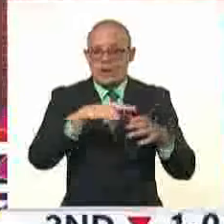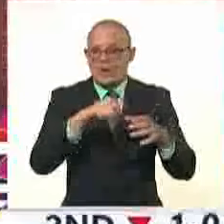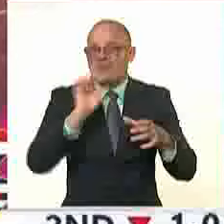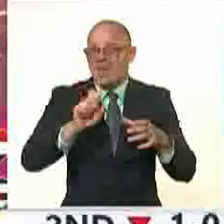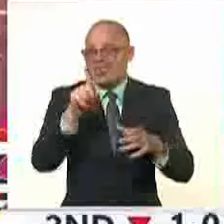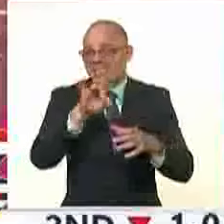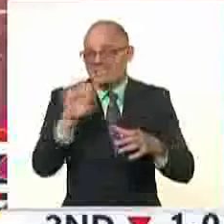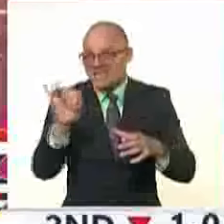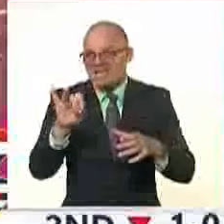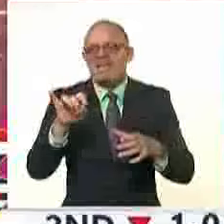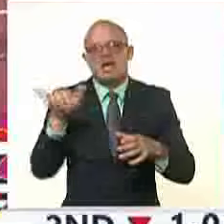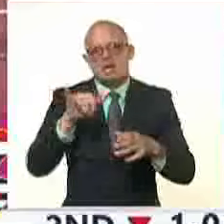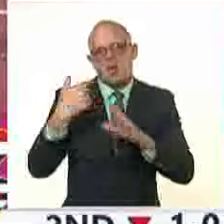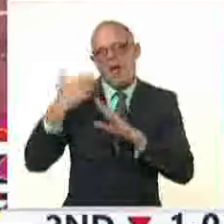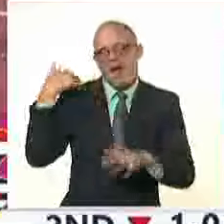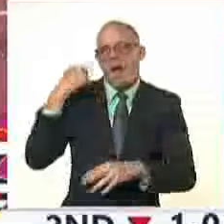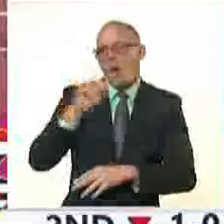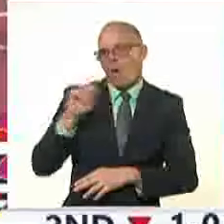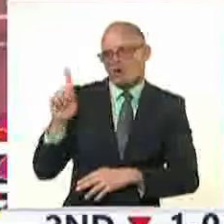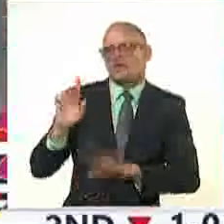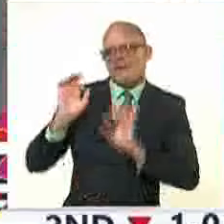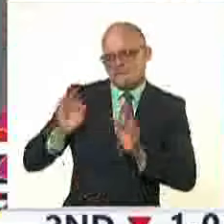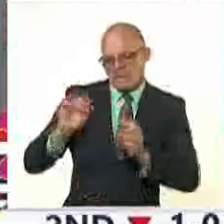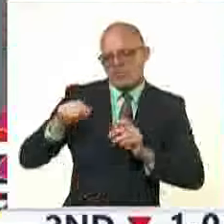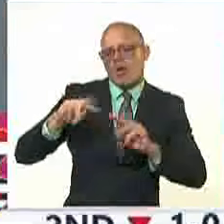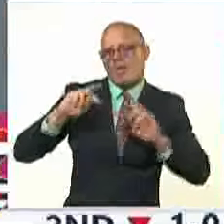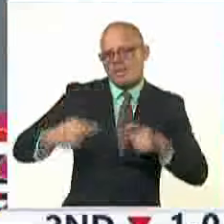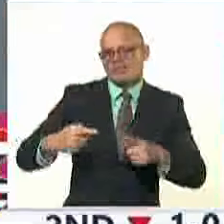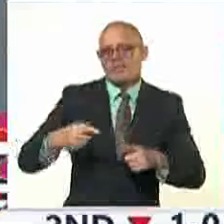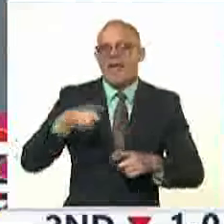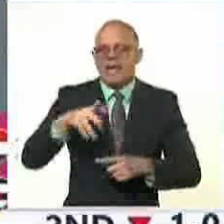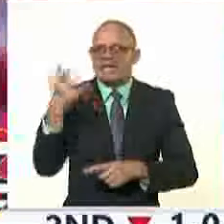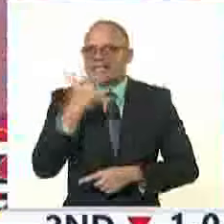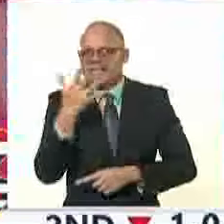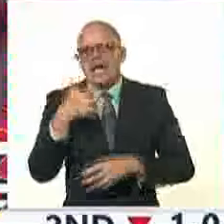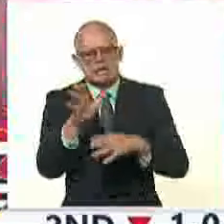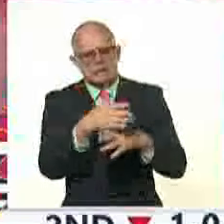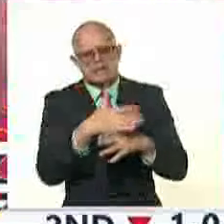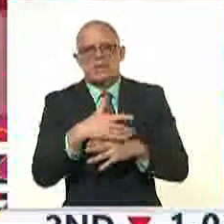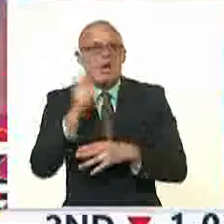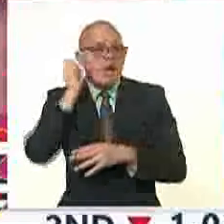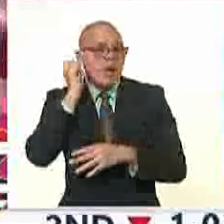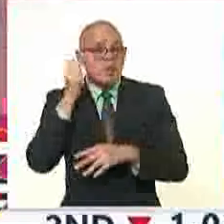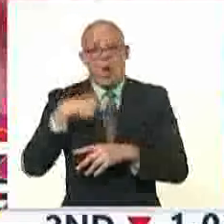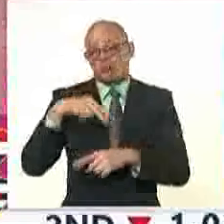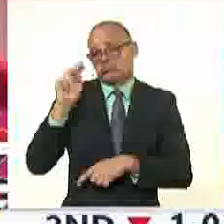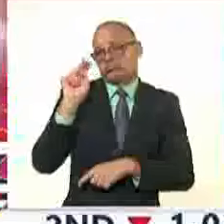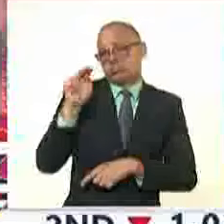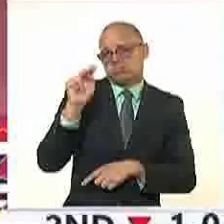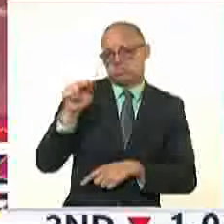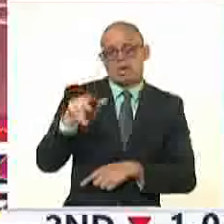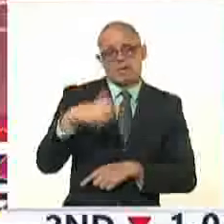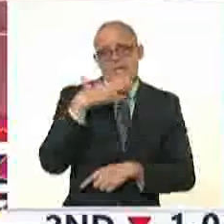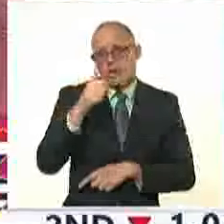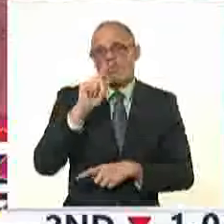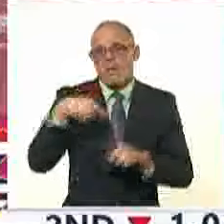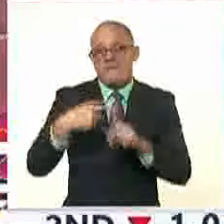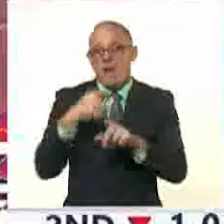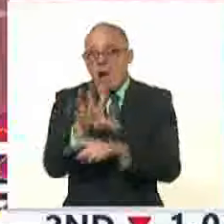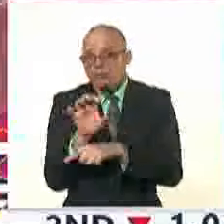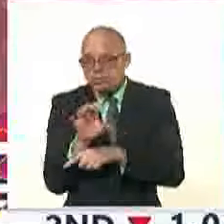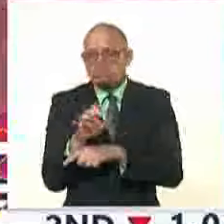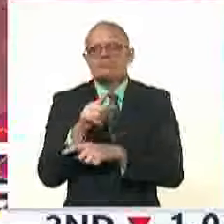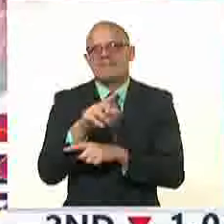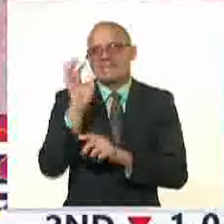del evento del orbe pasado. Sobresalen en este listado jugadoras como la lanzadora Yamelki Guevara, la receptora Rosángela Jardines